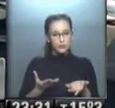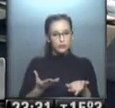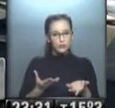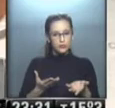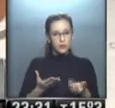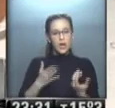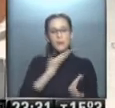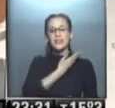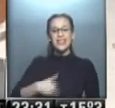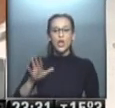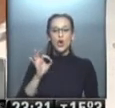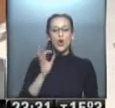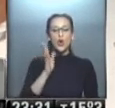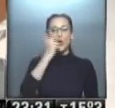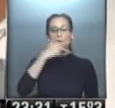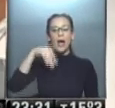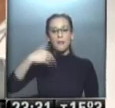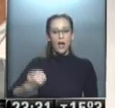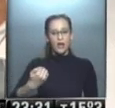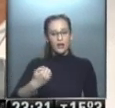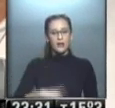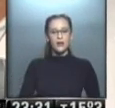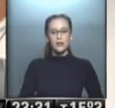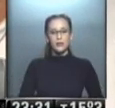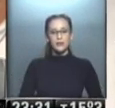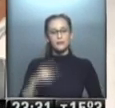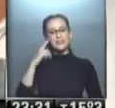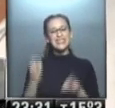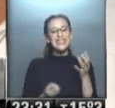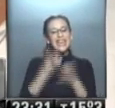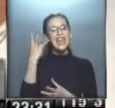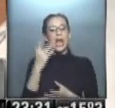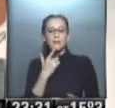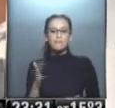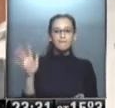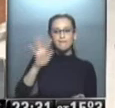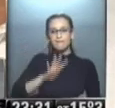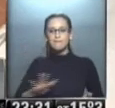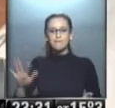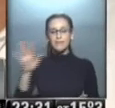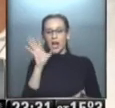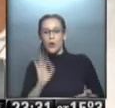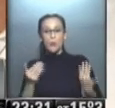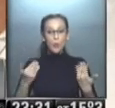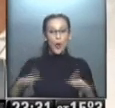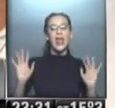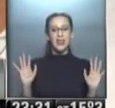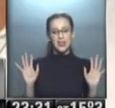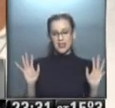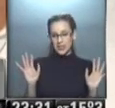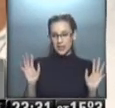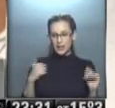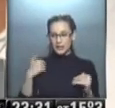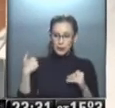presidente Barack Obama, se dio y se creó una expectativa acerca de que se podía y se iba